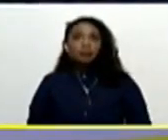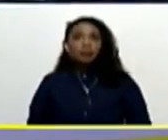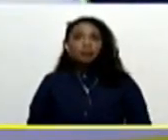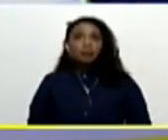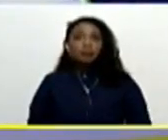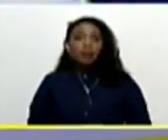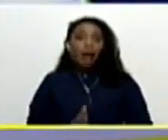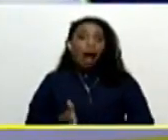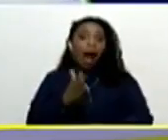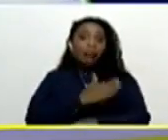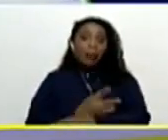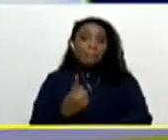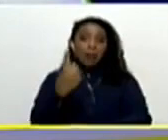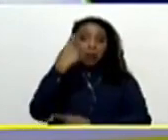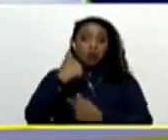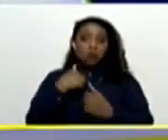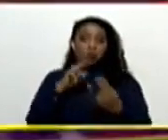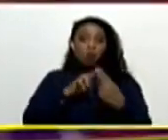conocí a Fidel,